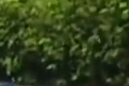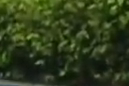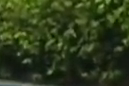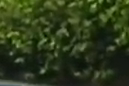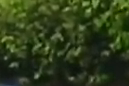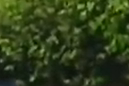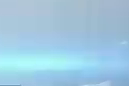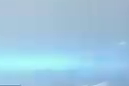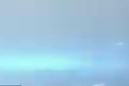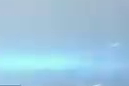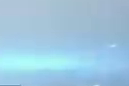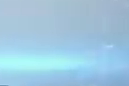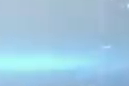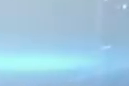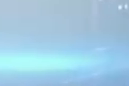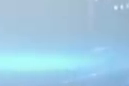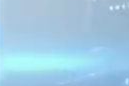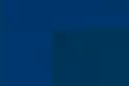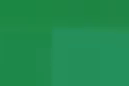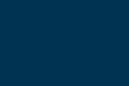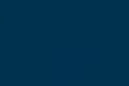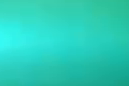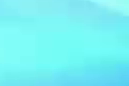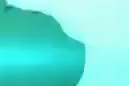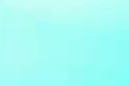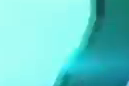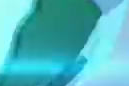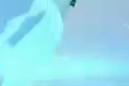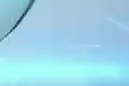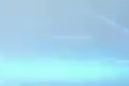empieza la noticia, Emisión Estelar.